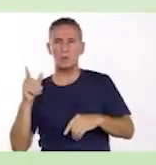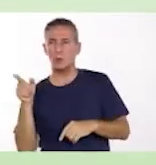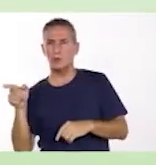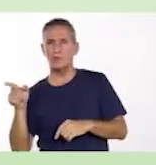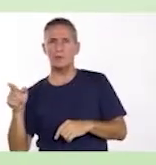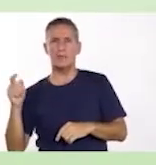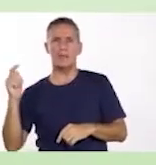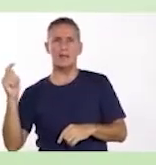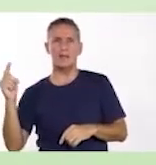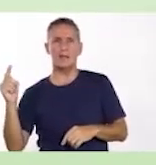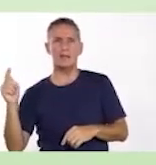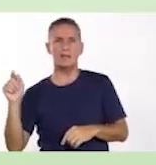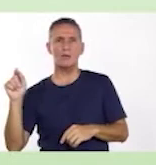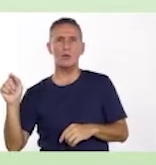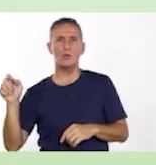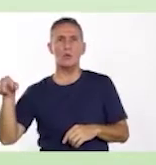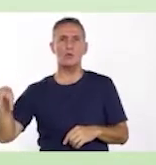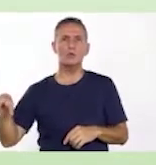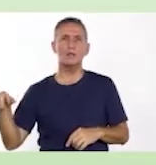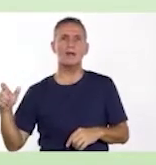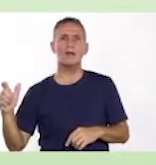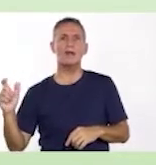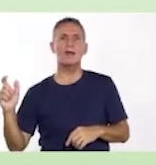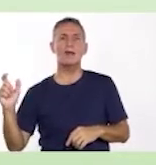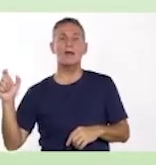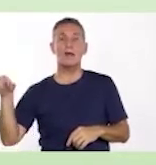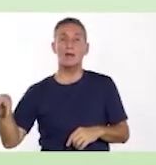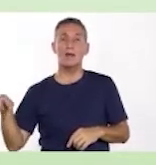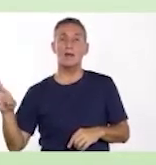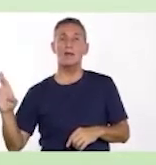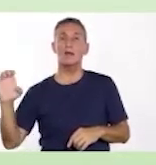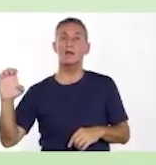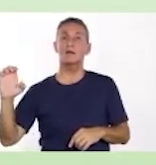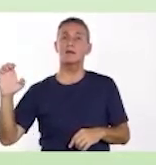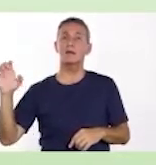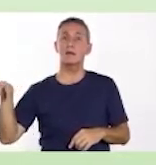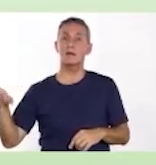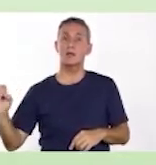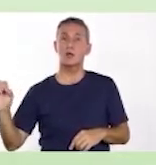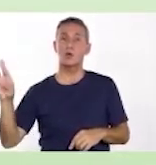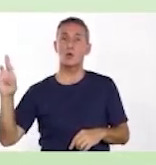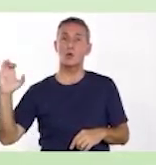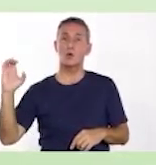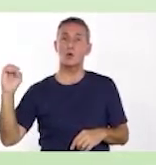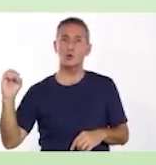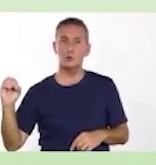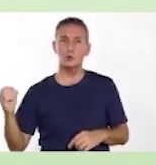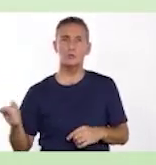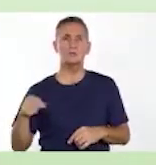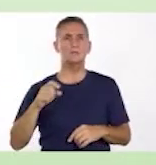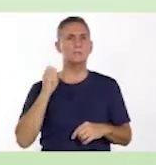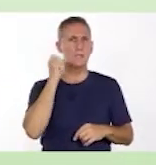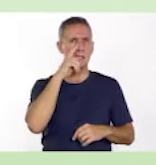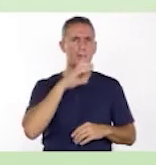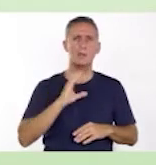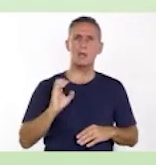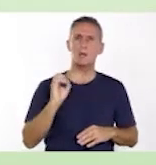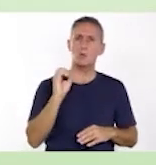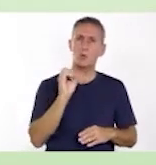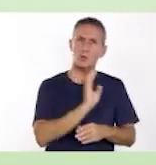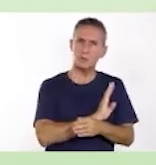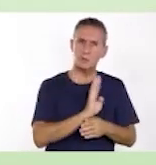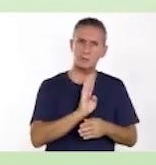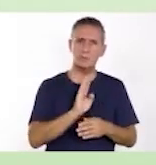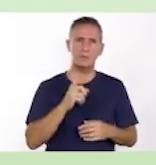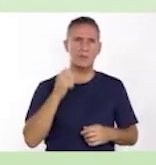le hace a Samsa. Y terminamos con esta obra que nos